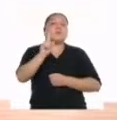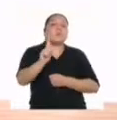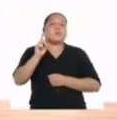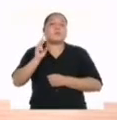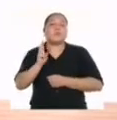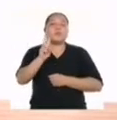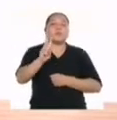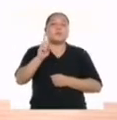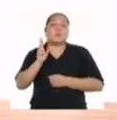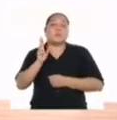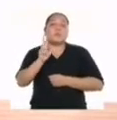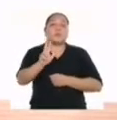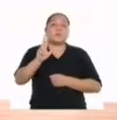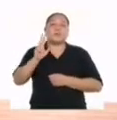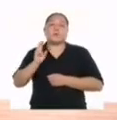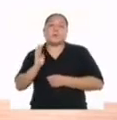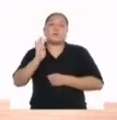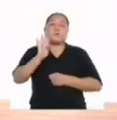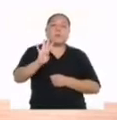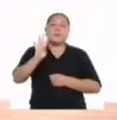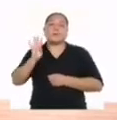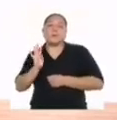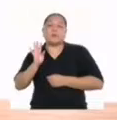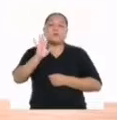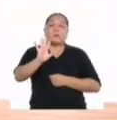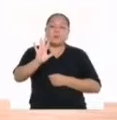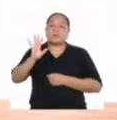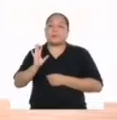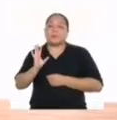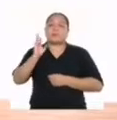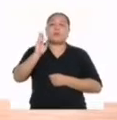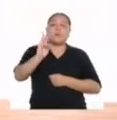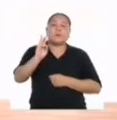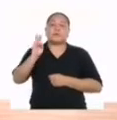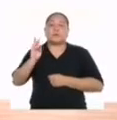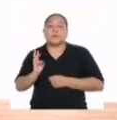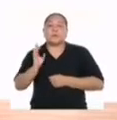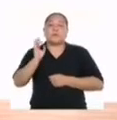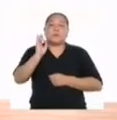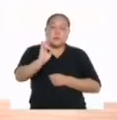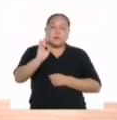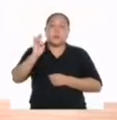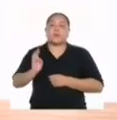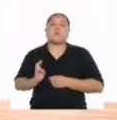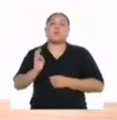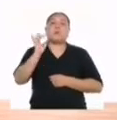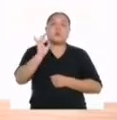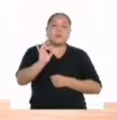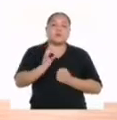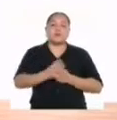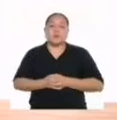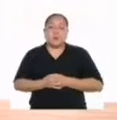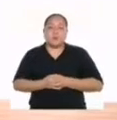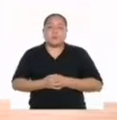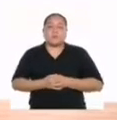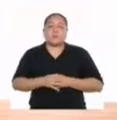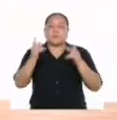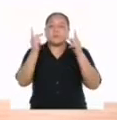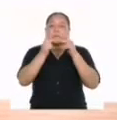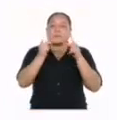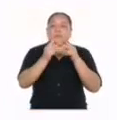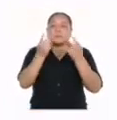1, 2, 3. Vamos. 4, 5, 6, 7,